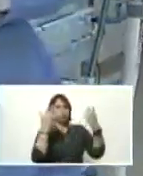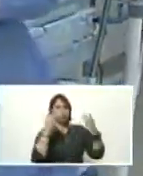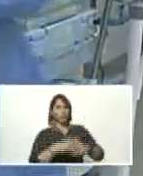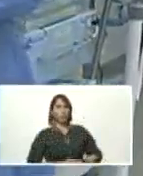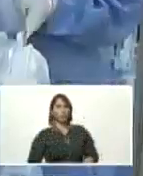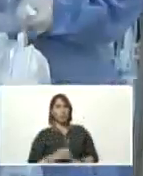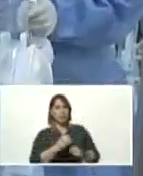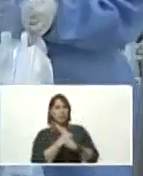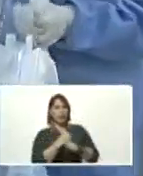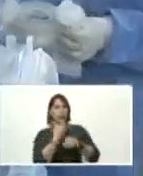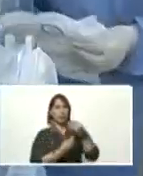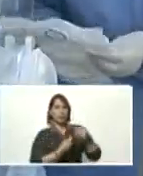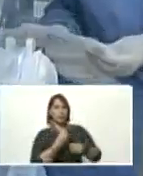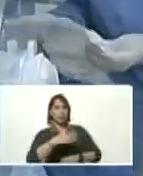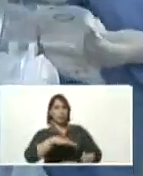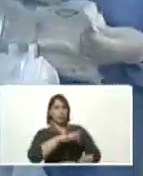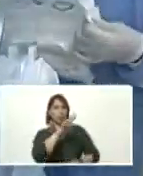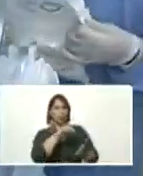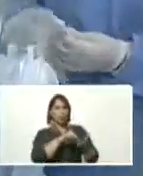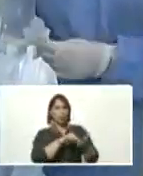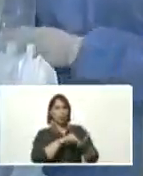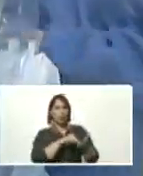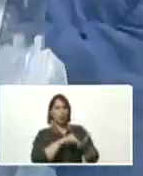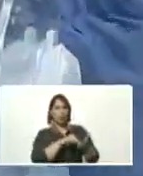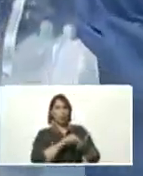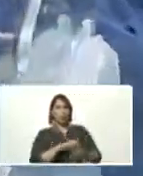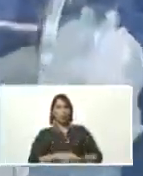viene realizando a nivel nacional, mi presidente.